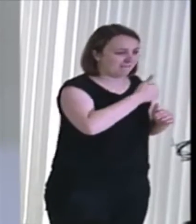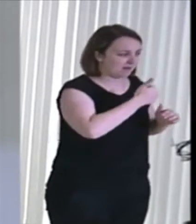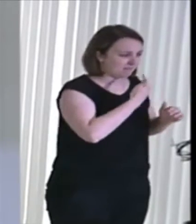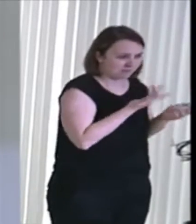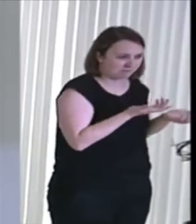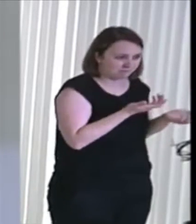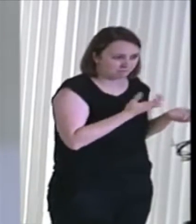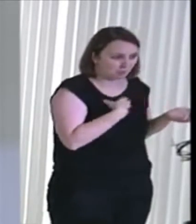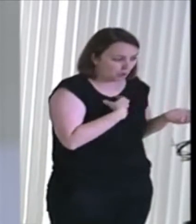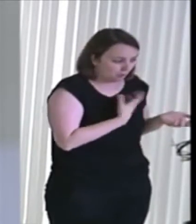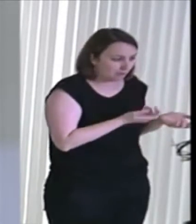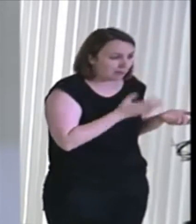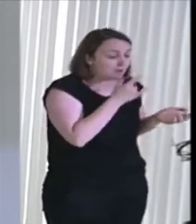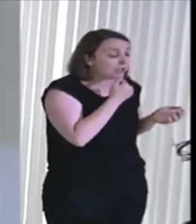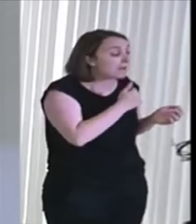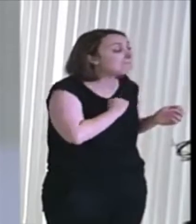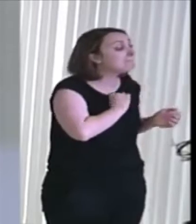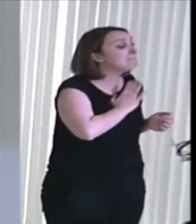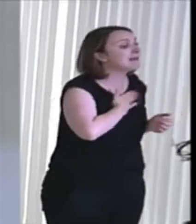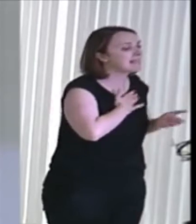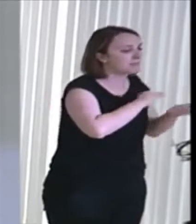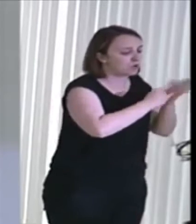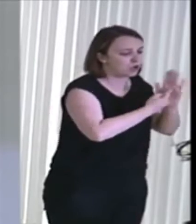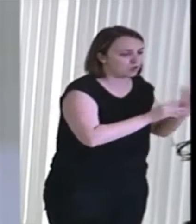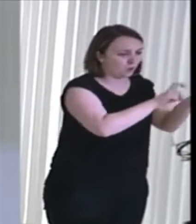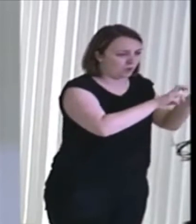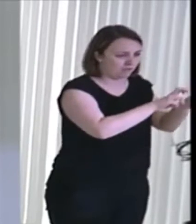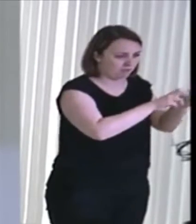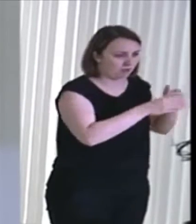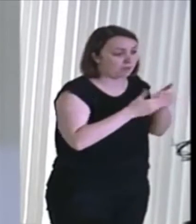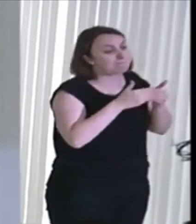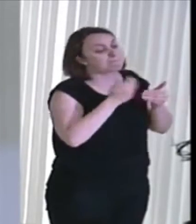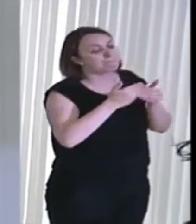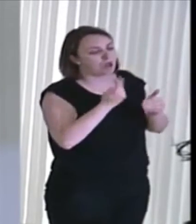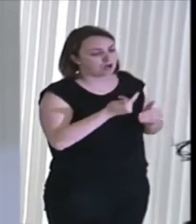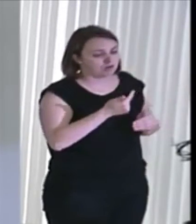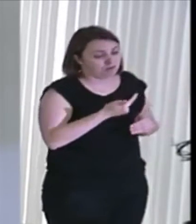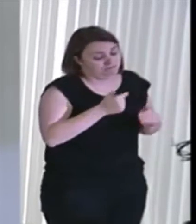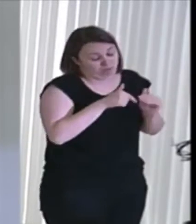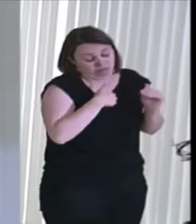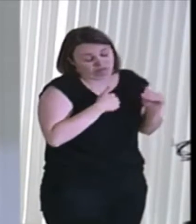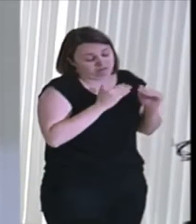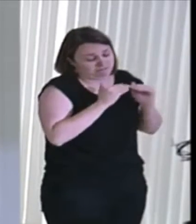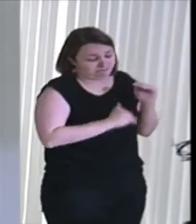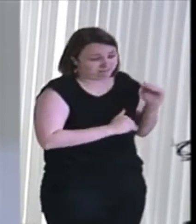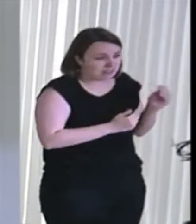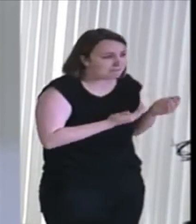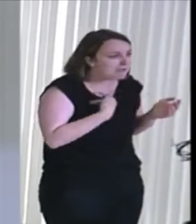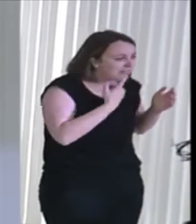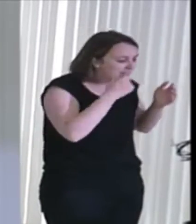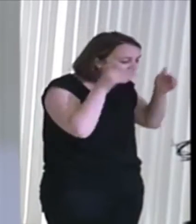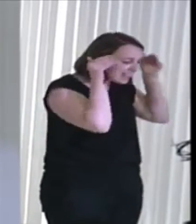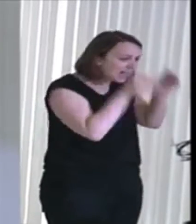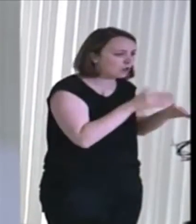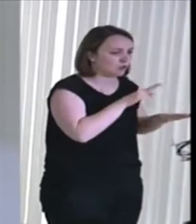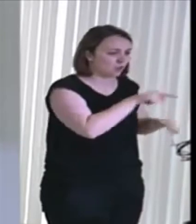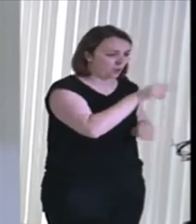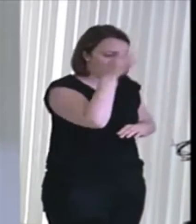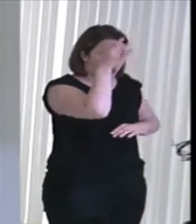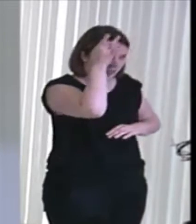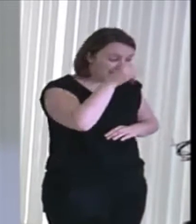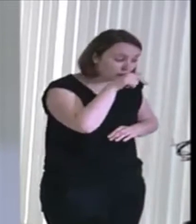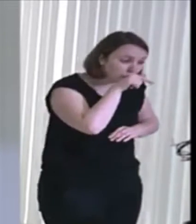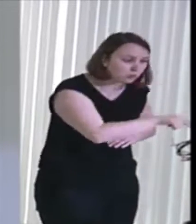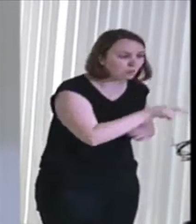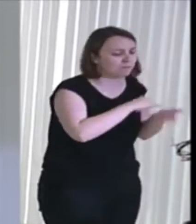constante, porque efectivamente mañana saldrá un proyecto que será más moderno que el tuyo, pero tienes que centrarte en tu idea, tu proyecto, tu